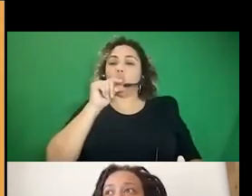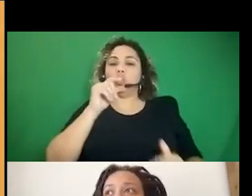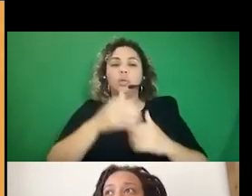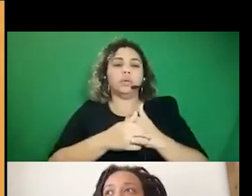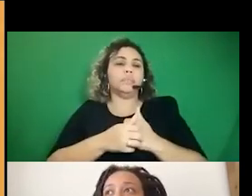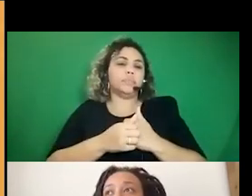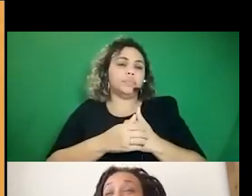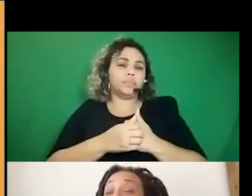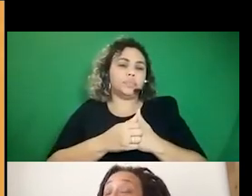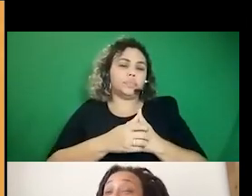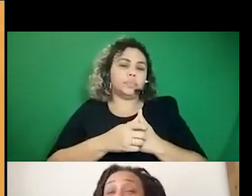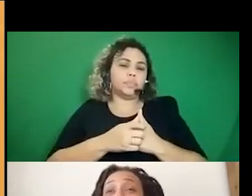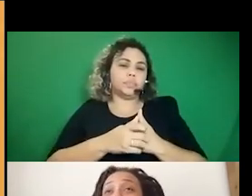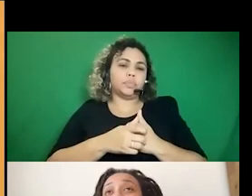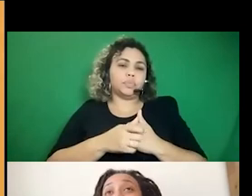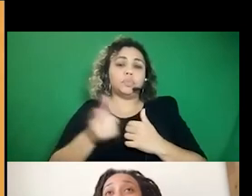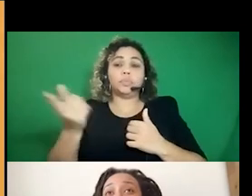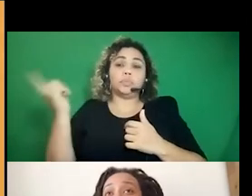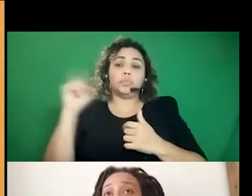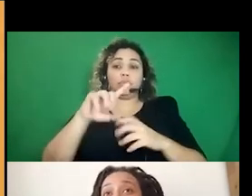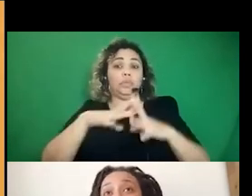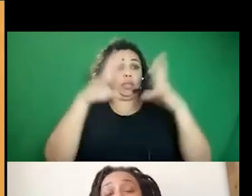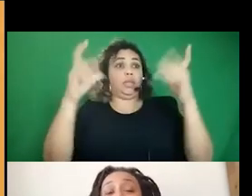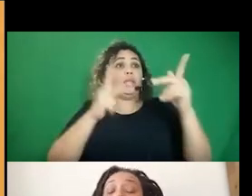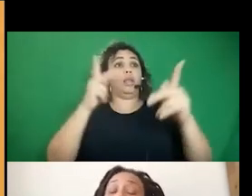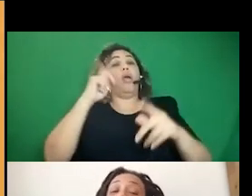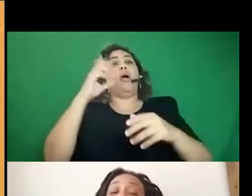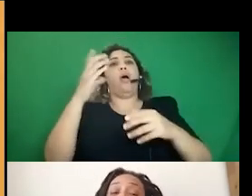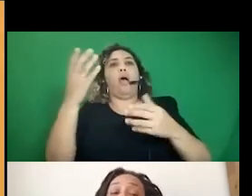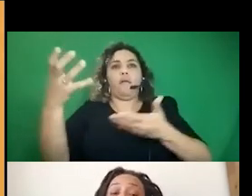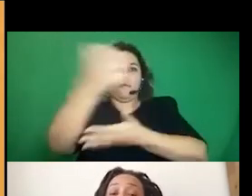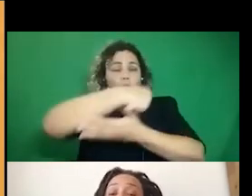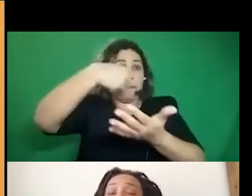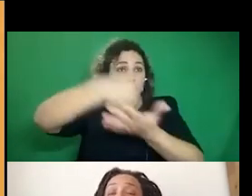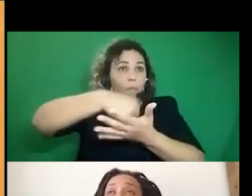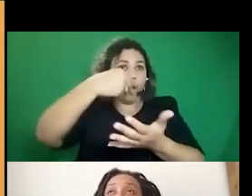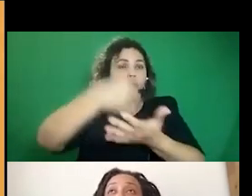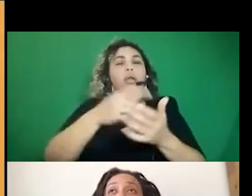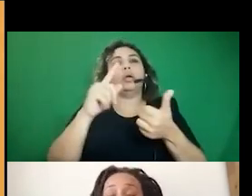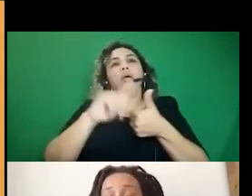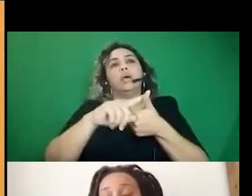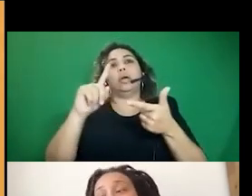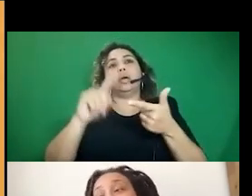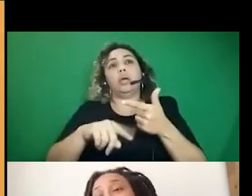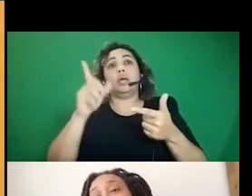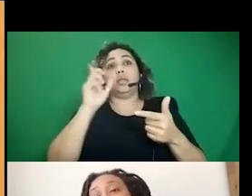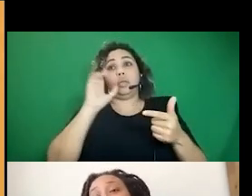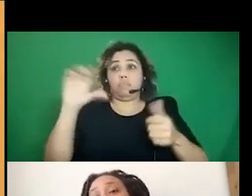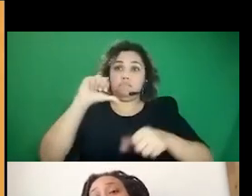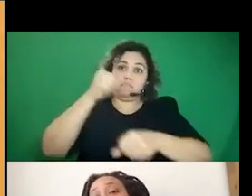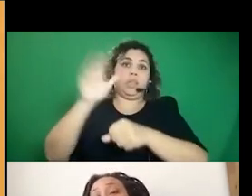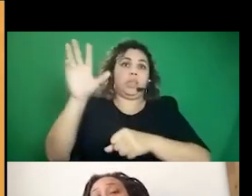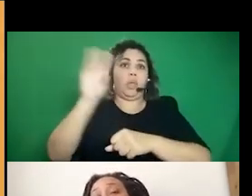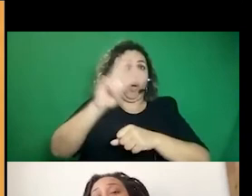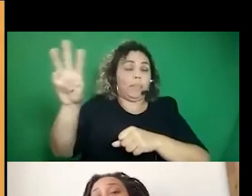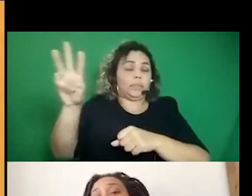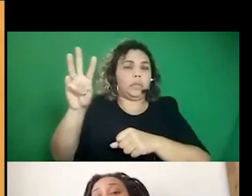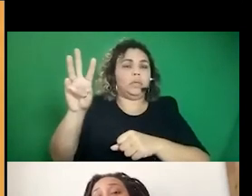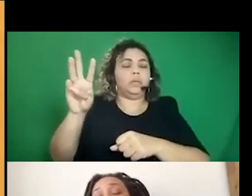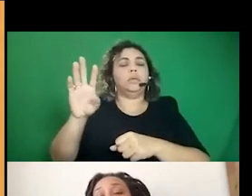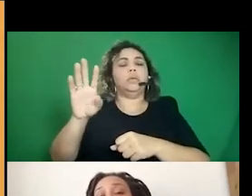ir del país verdad pero fue cooptado hicieron muchas cosas para recaudar fondos y